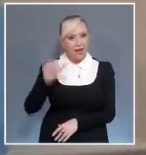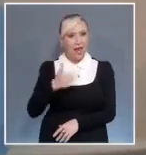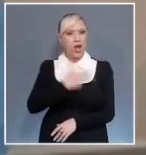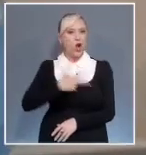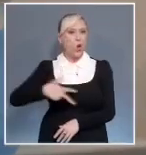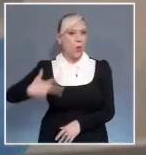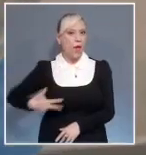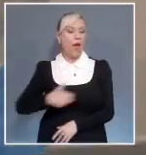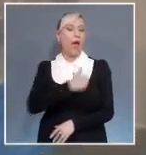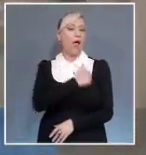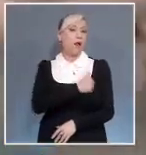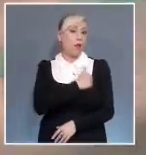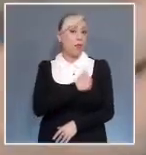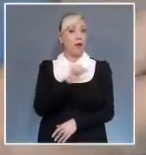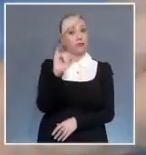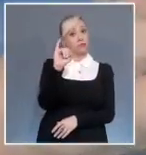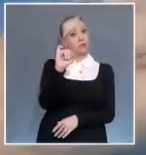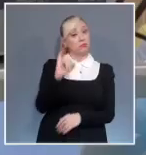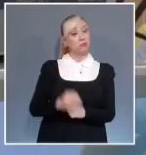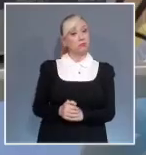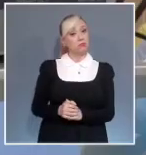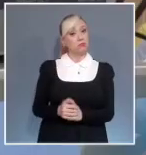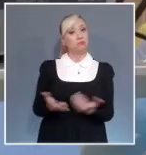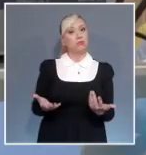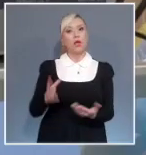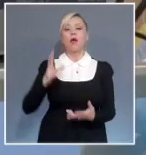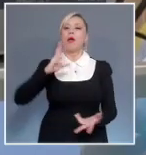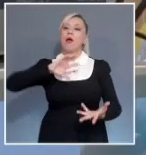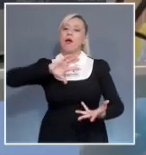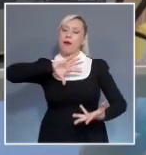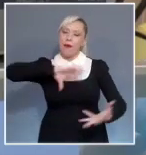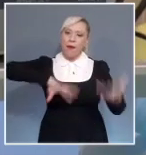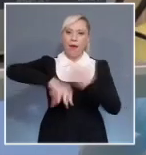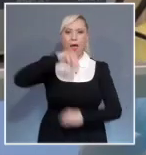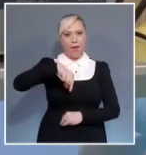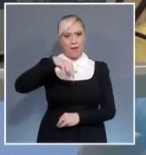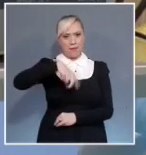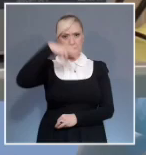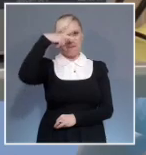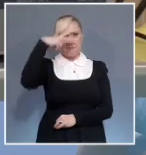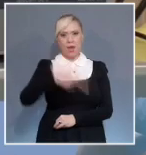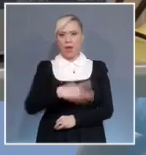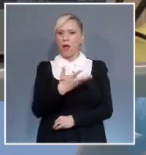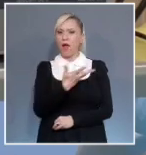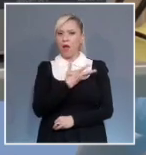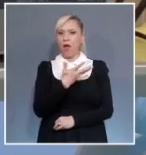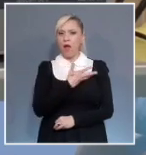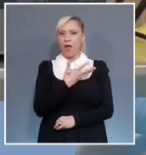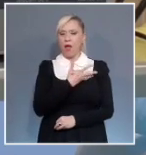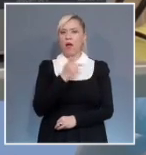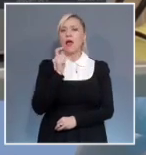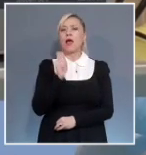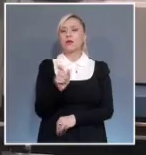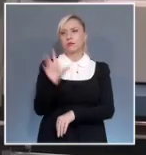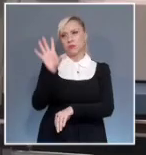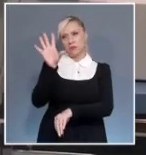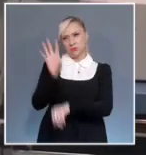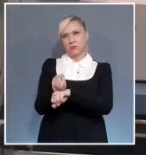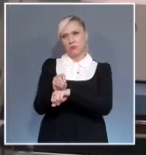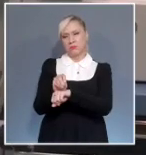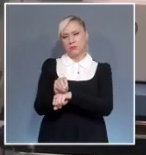como el suicidio asistido, en el que el personal de salud entrega los medicamentos al paciente para que los tome y termine con su